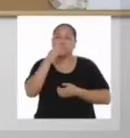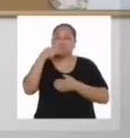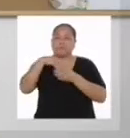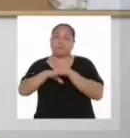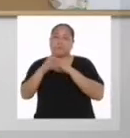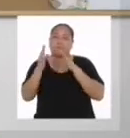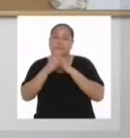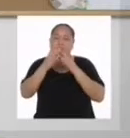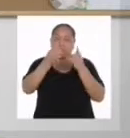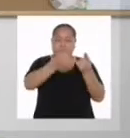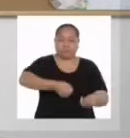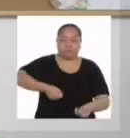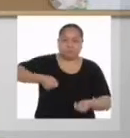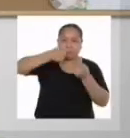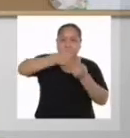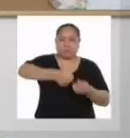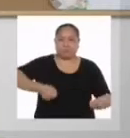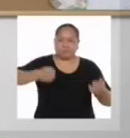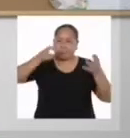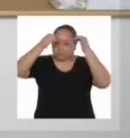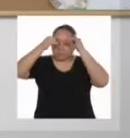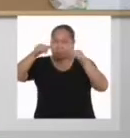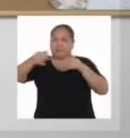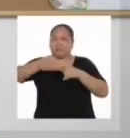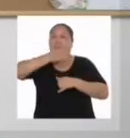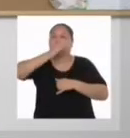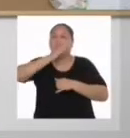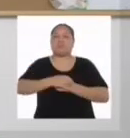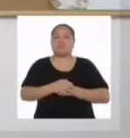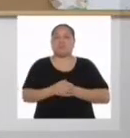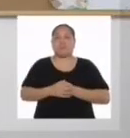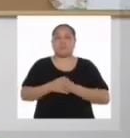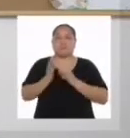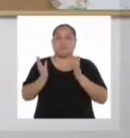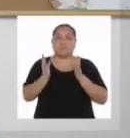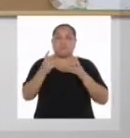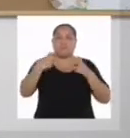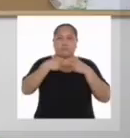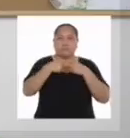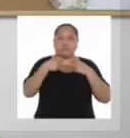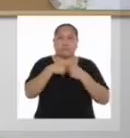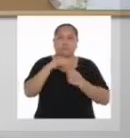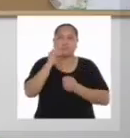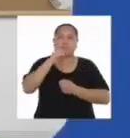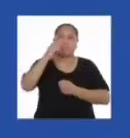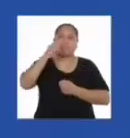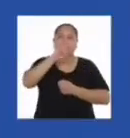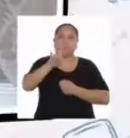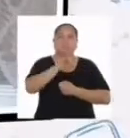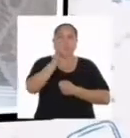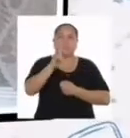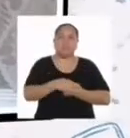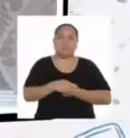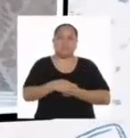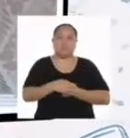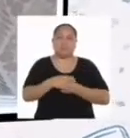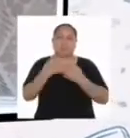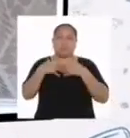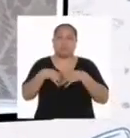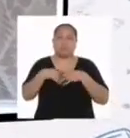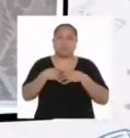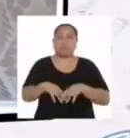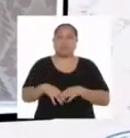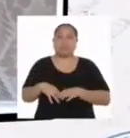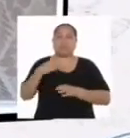doméstico, agricultura, ganadería, producción de energía o para uso industrial.